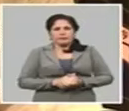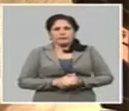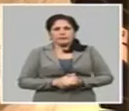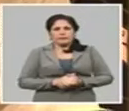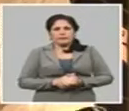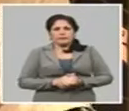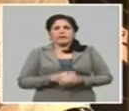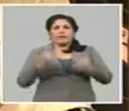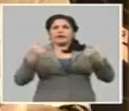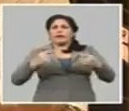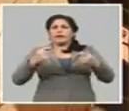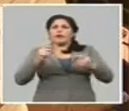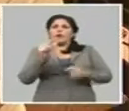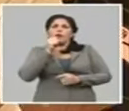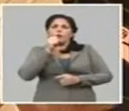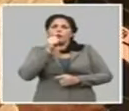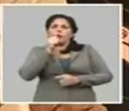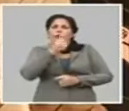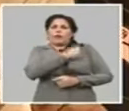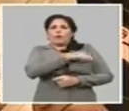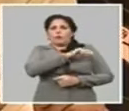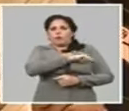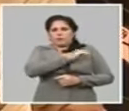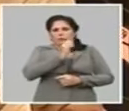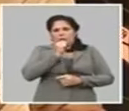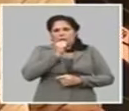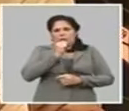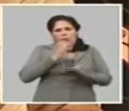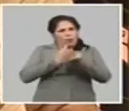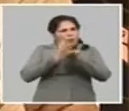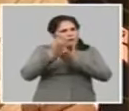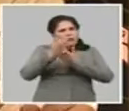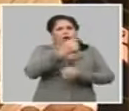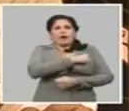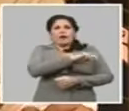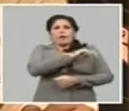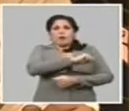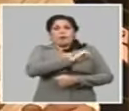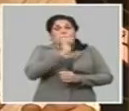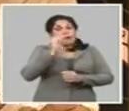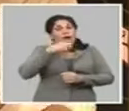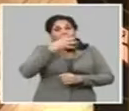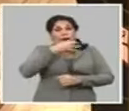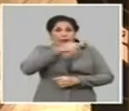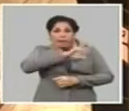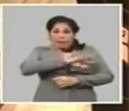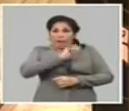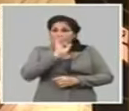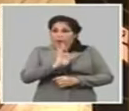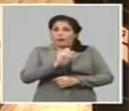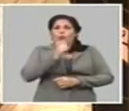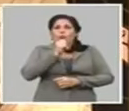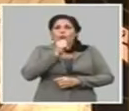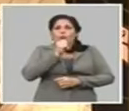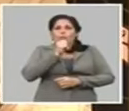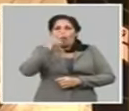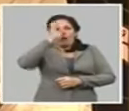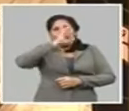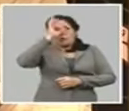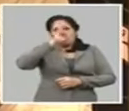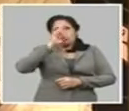tiene que ver con una duda la población cuando se explicó tiene que ver con los círculos